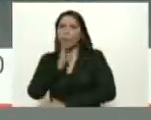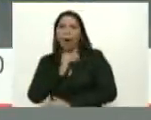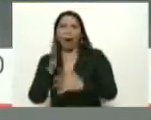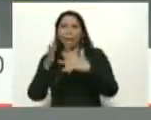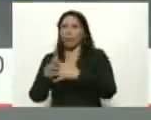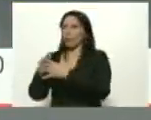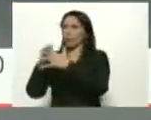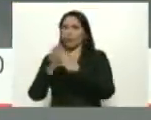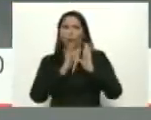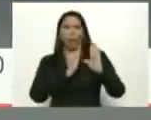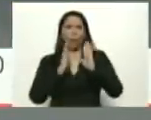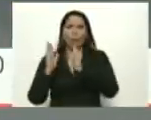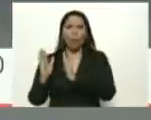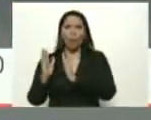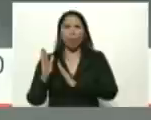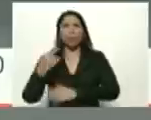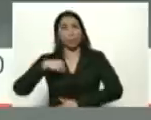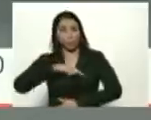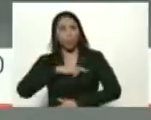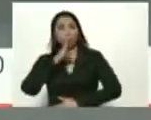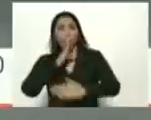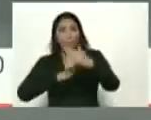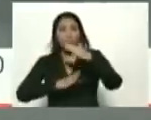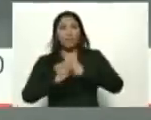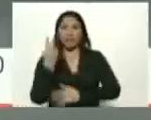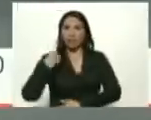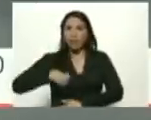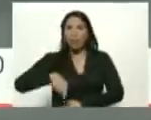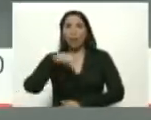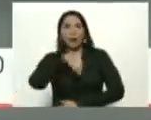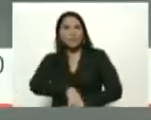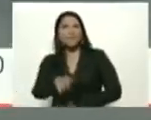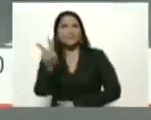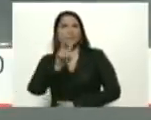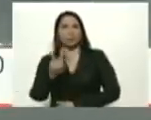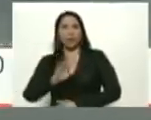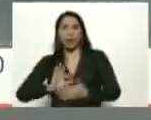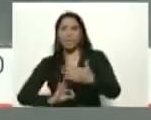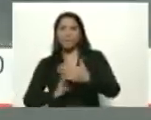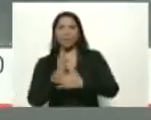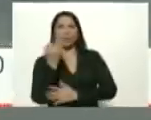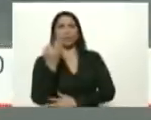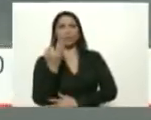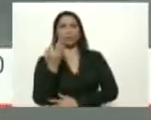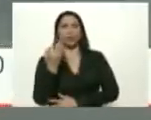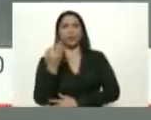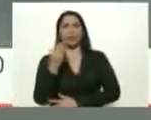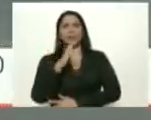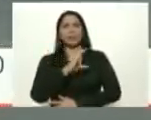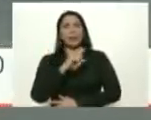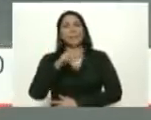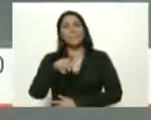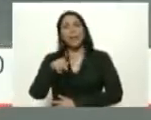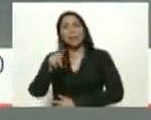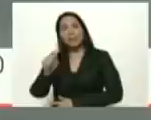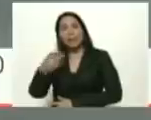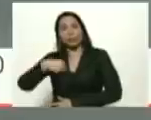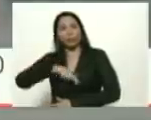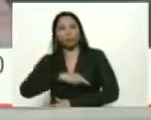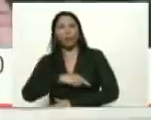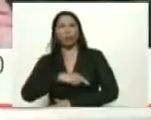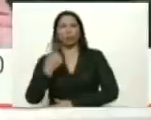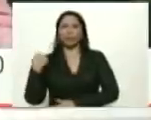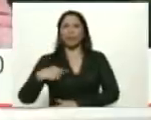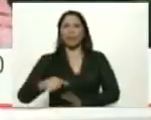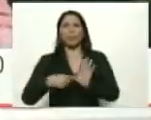Lo digo con humildad, que tenemos nosotros aquí. Con la fundación de los CPT, nosotros tenemos presencia